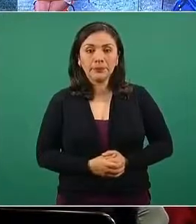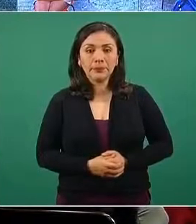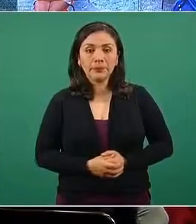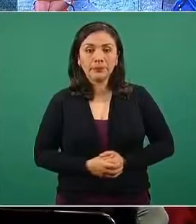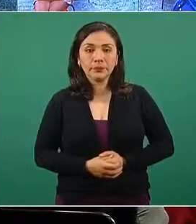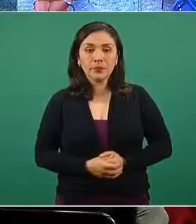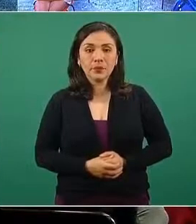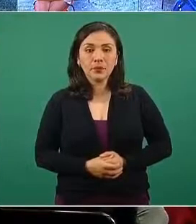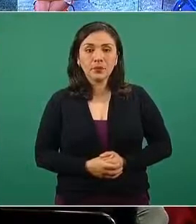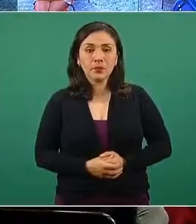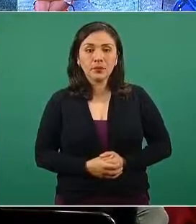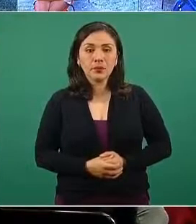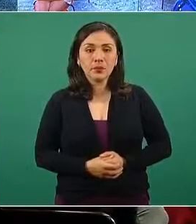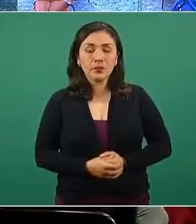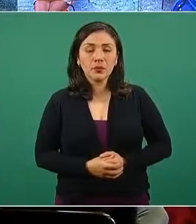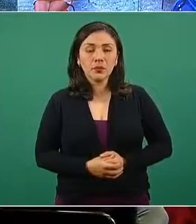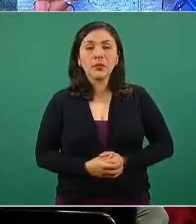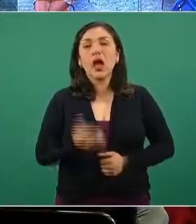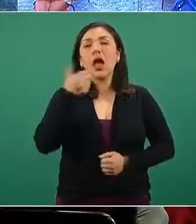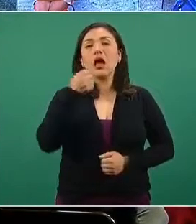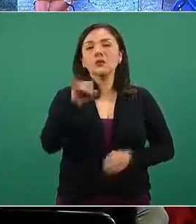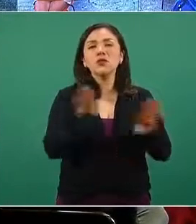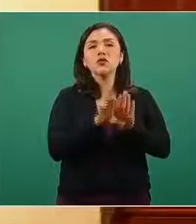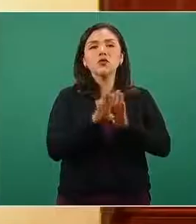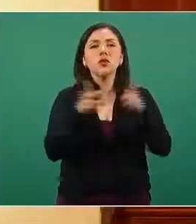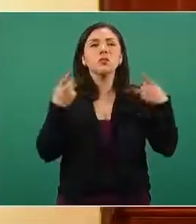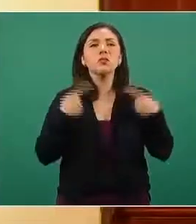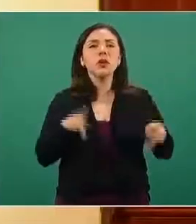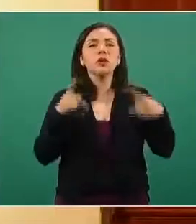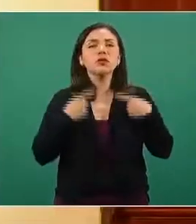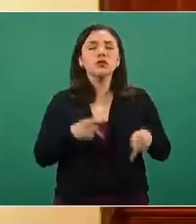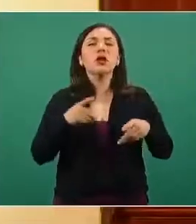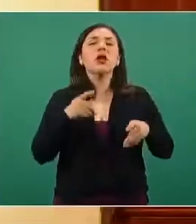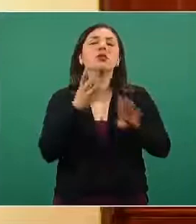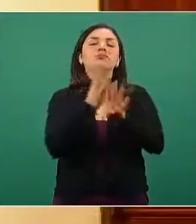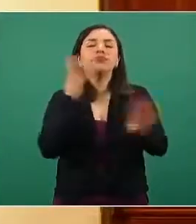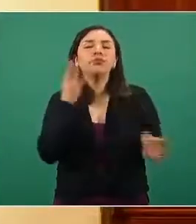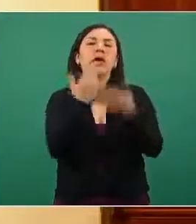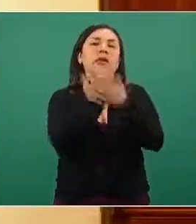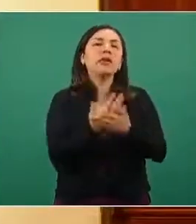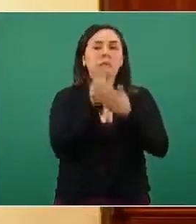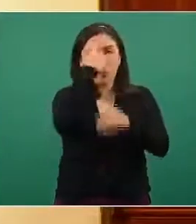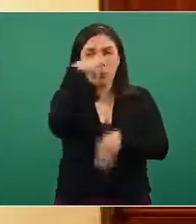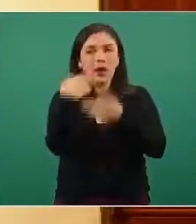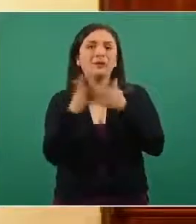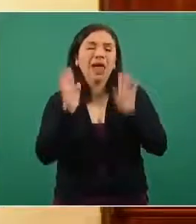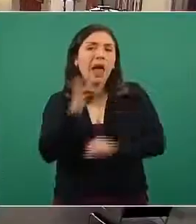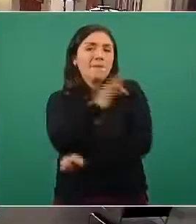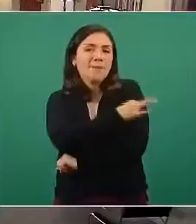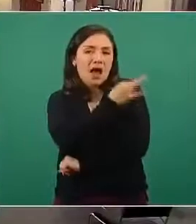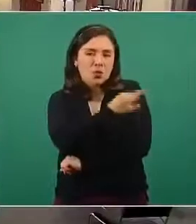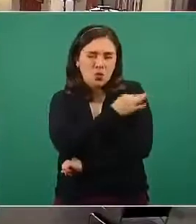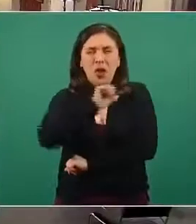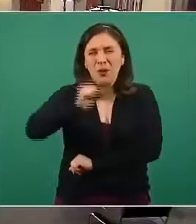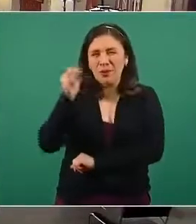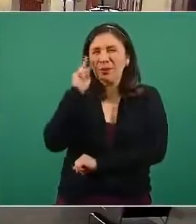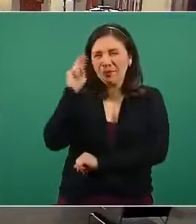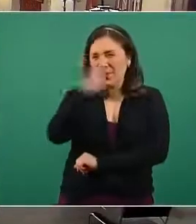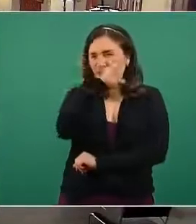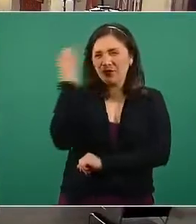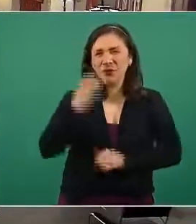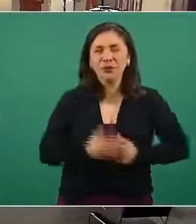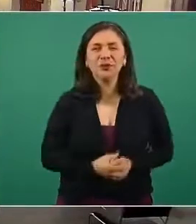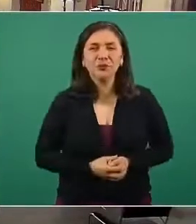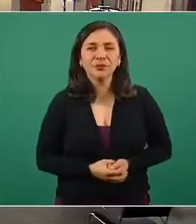de inicio en la medida que las personas van pasando a recibir su vacuna. Si vemos en la siguiente diapositiva,